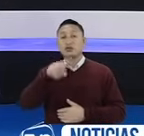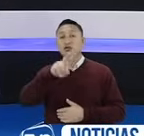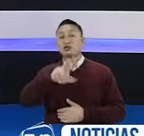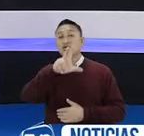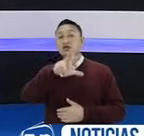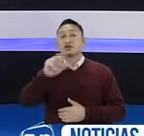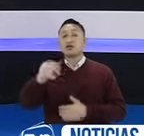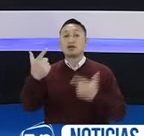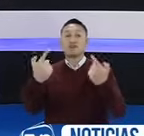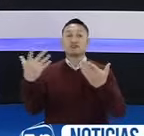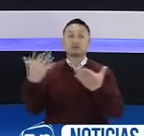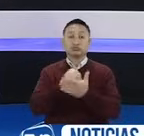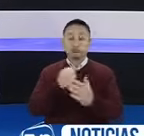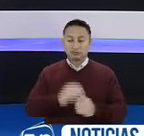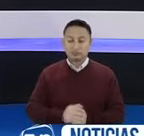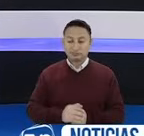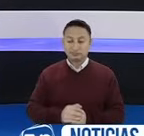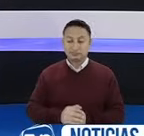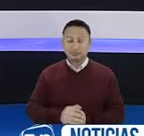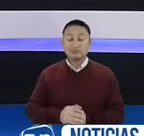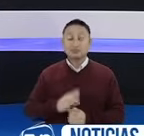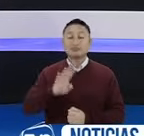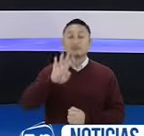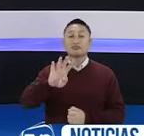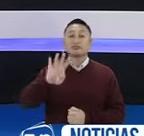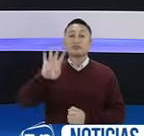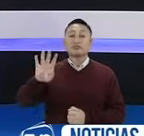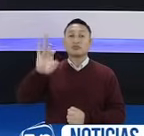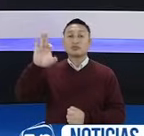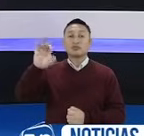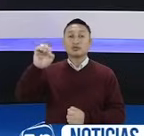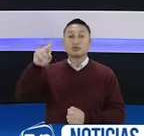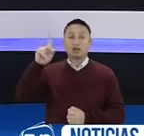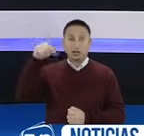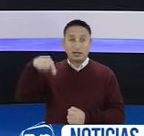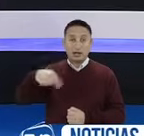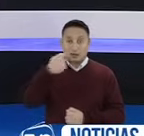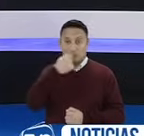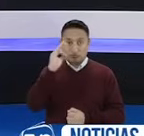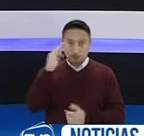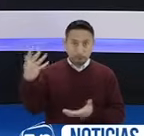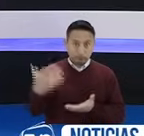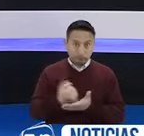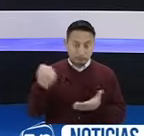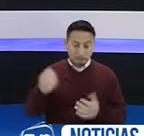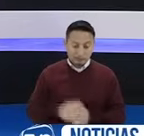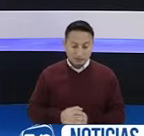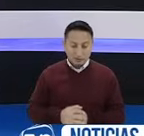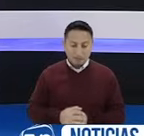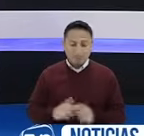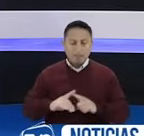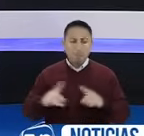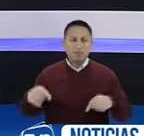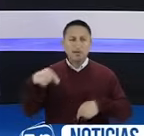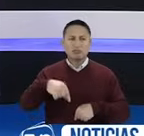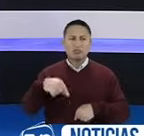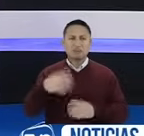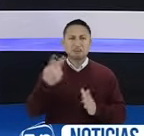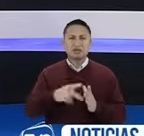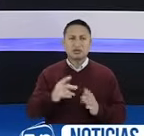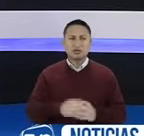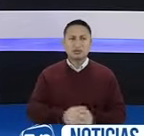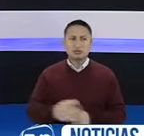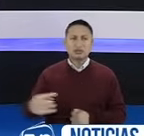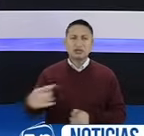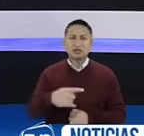e incautado más de 44 toneladas de droga. Pero ¿cuáles fueron los detonantes que provocaron la declaratoria del